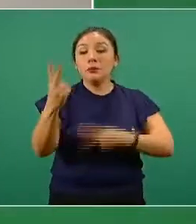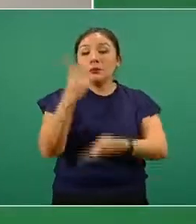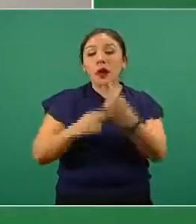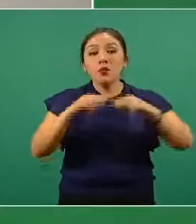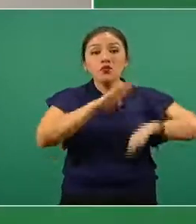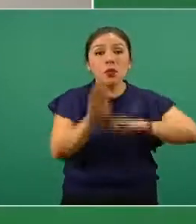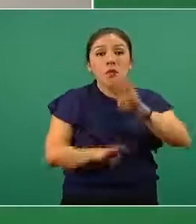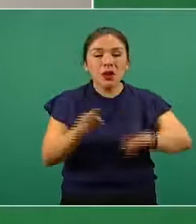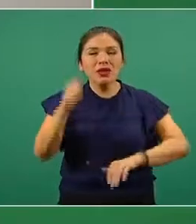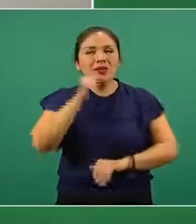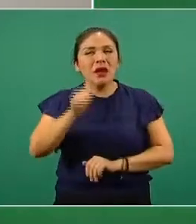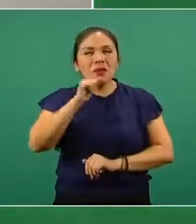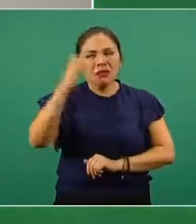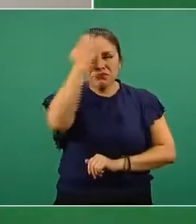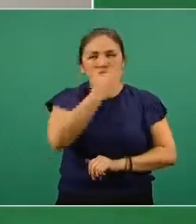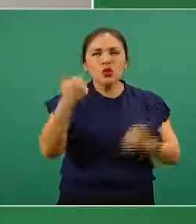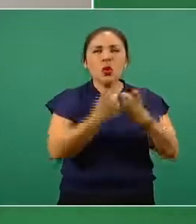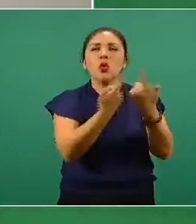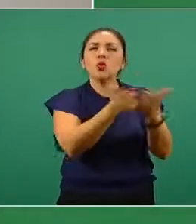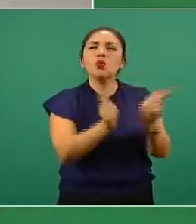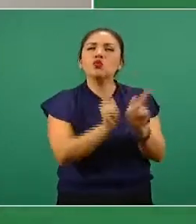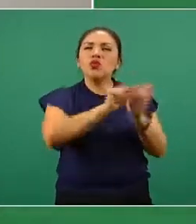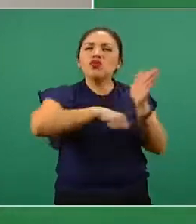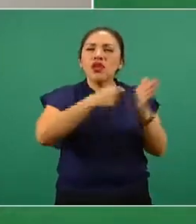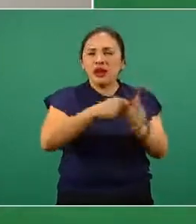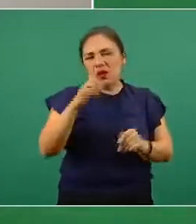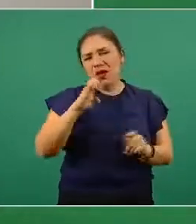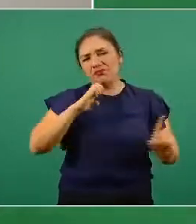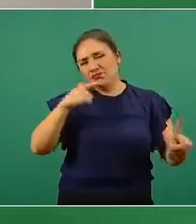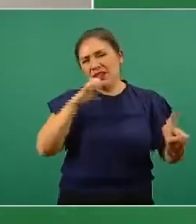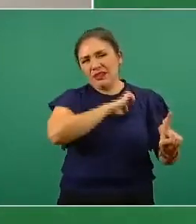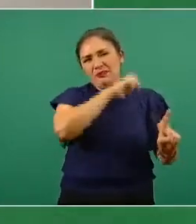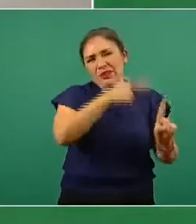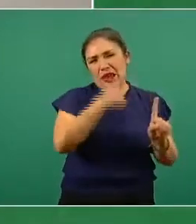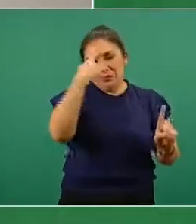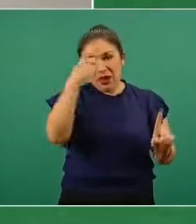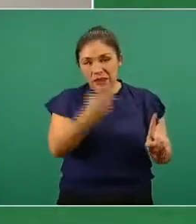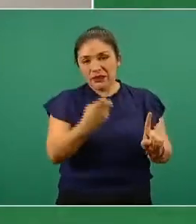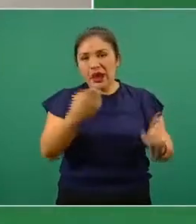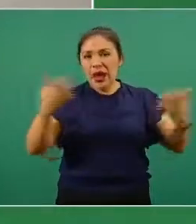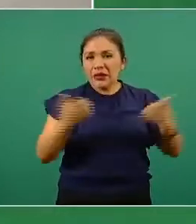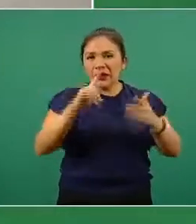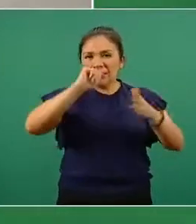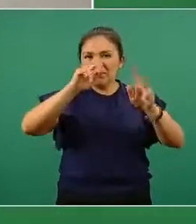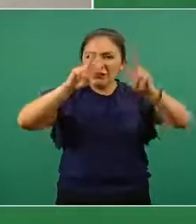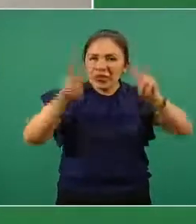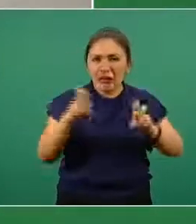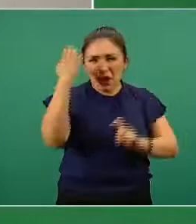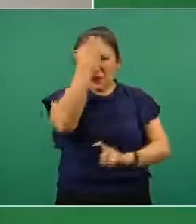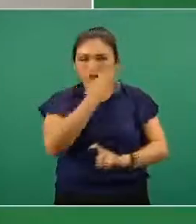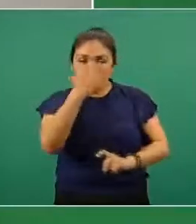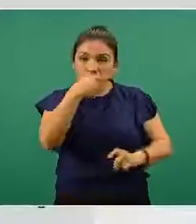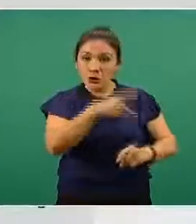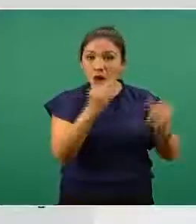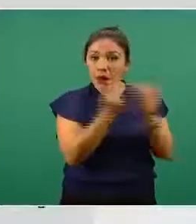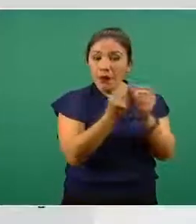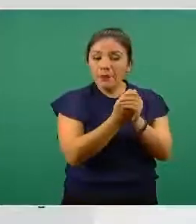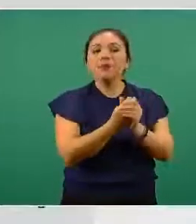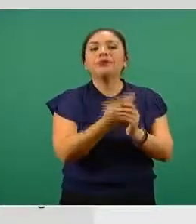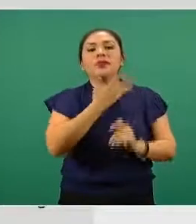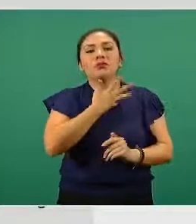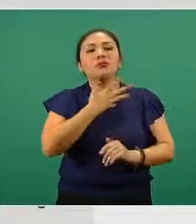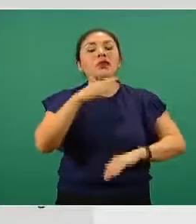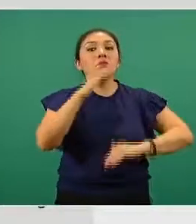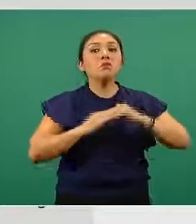se analiza por parte del grupo técnico específico para para este análisis tiene